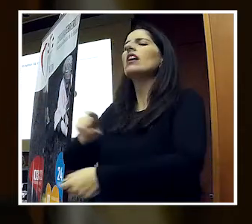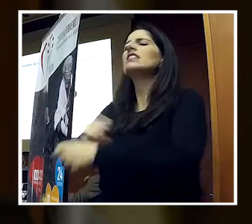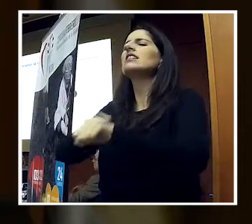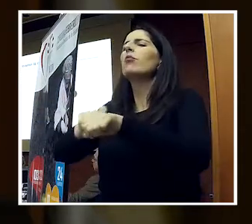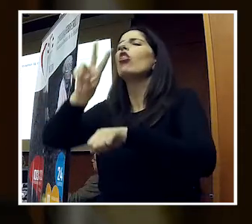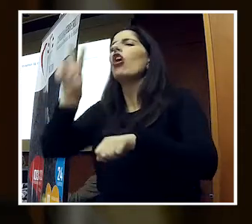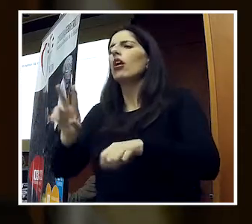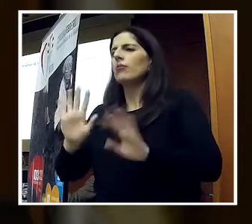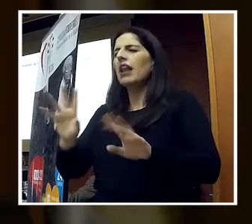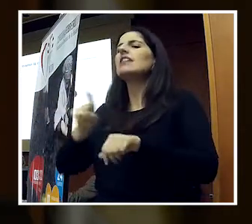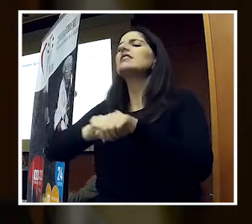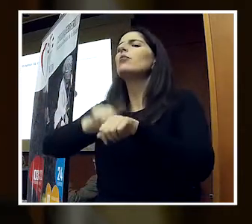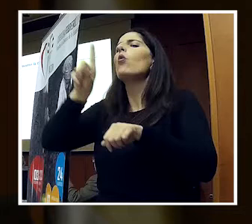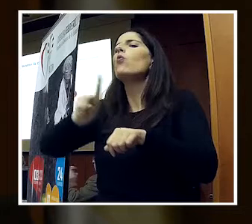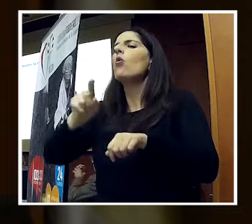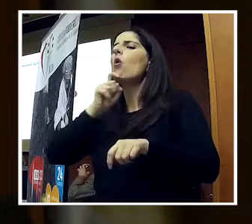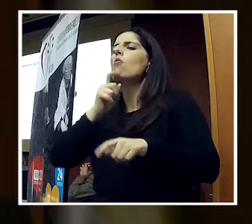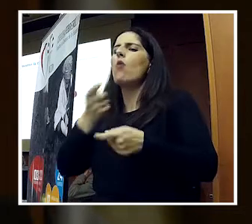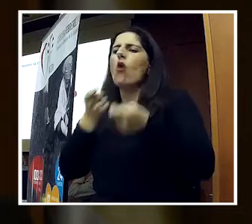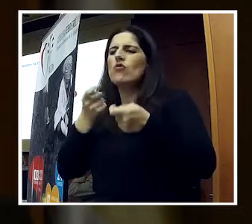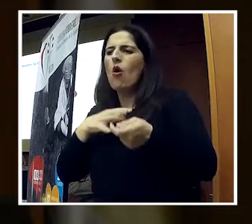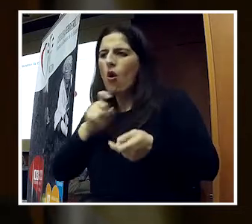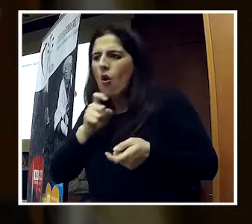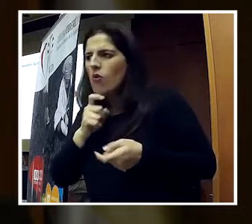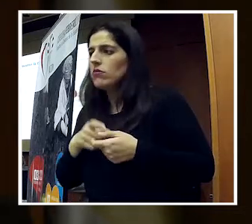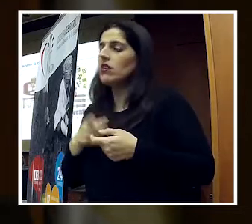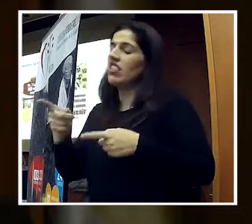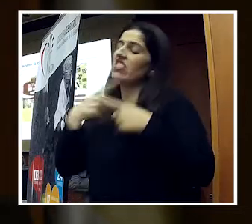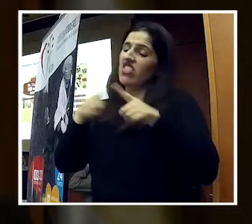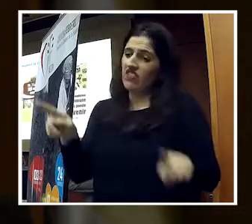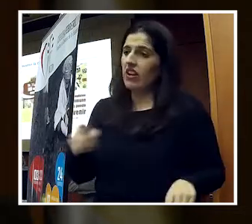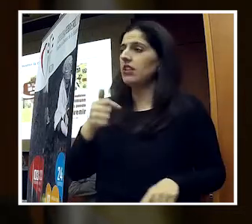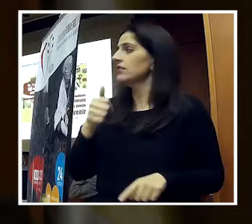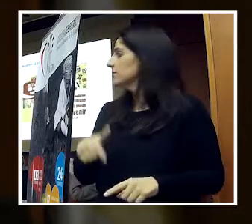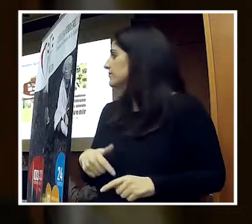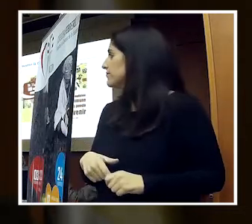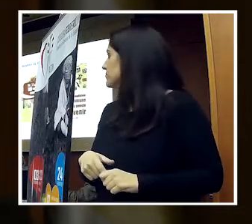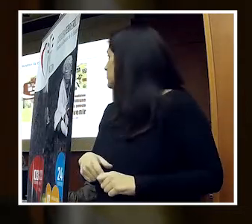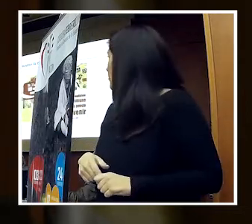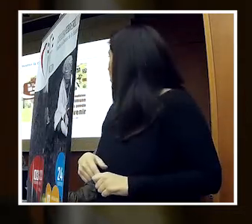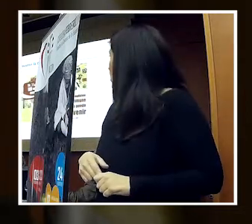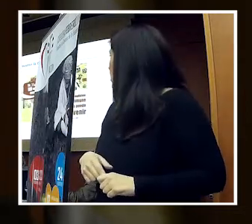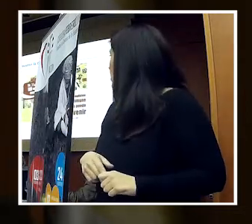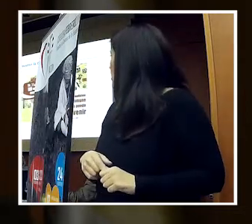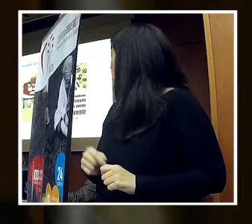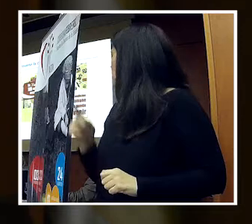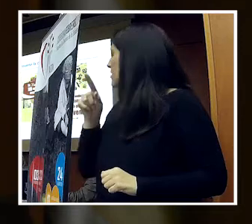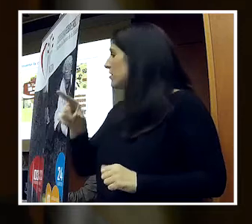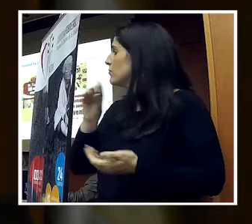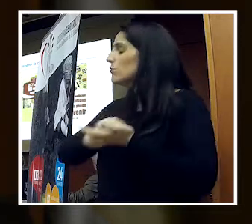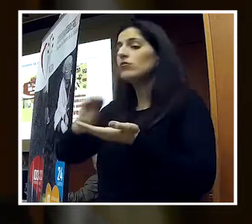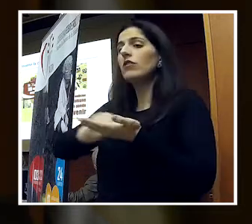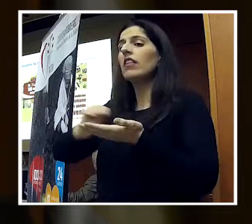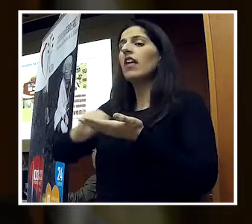¿y de tipo 1 cómo la prevenimos, ¿no? Porque son enfermedades, ya les decía, diferentes. Pues esto lo saqué de los foros, ¿no? Porque muchas veces los